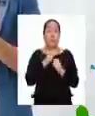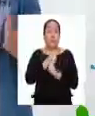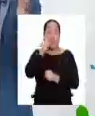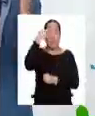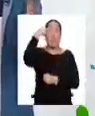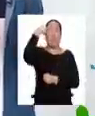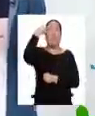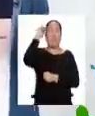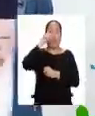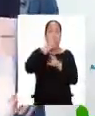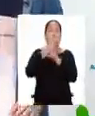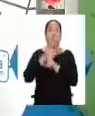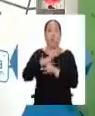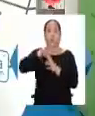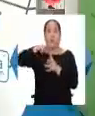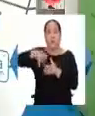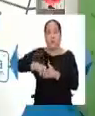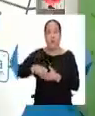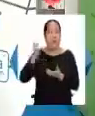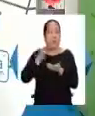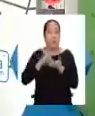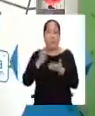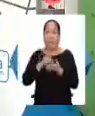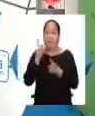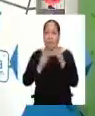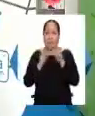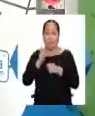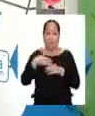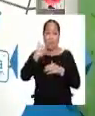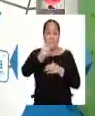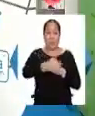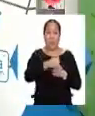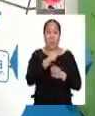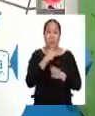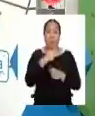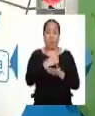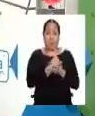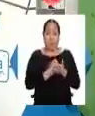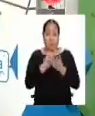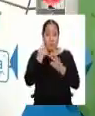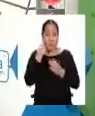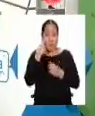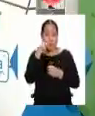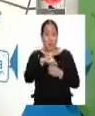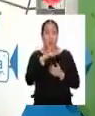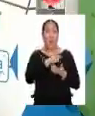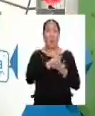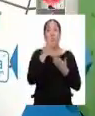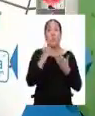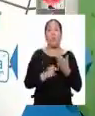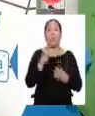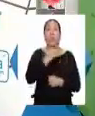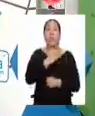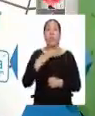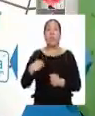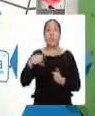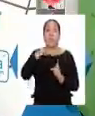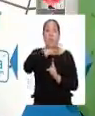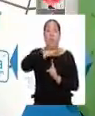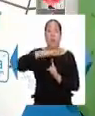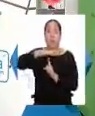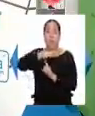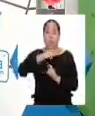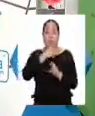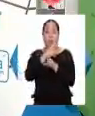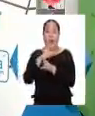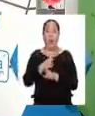el planeta ha crecido. Y por eso, en el siguiente bloque, vamos a conocer un poco más sobre un proyecto del Ministerio del Ambiente para